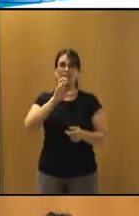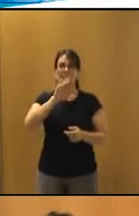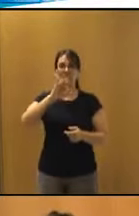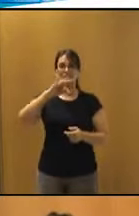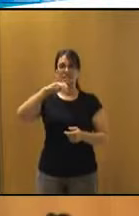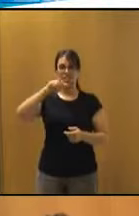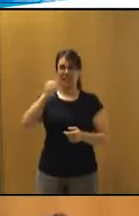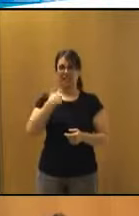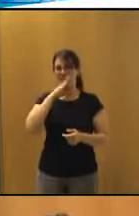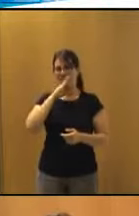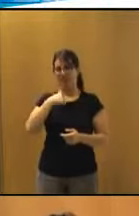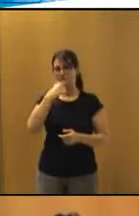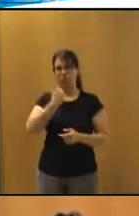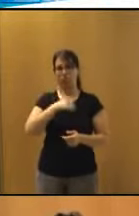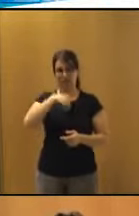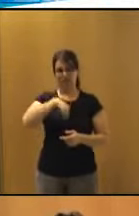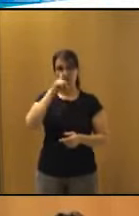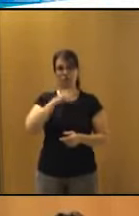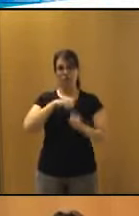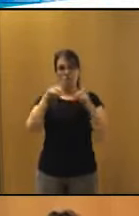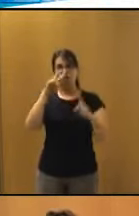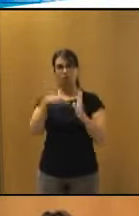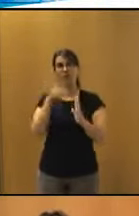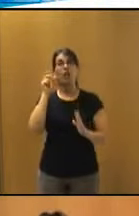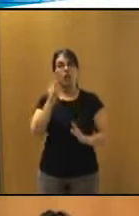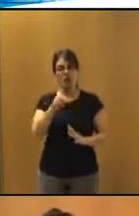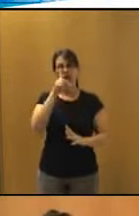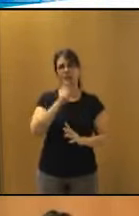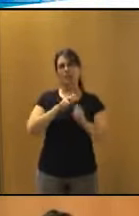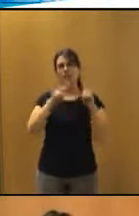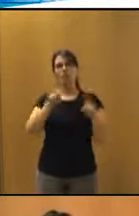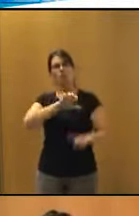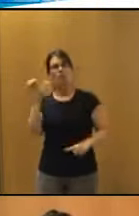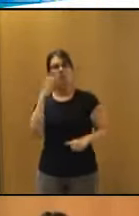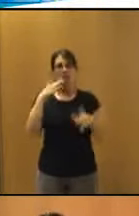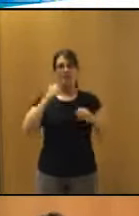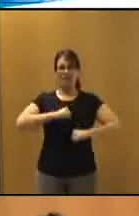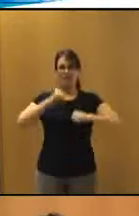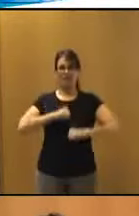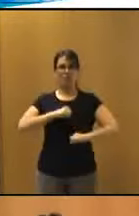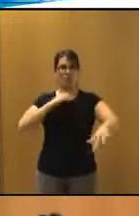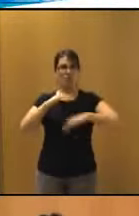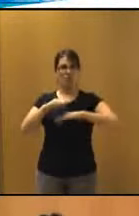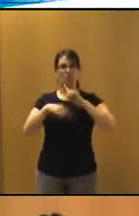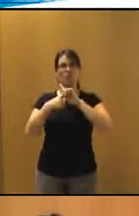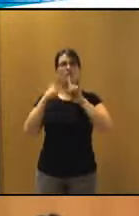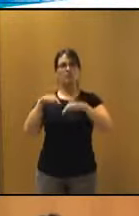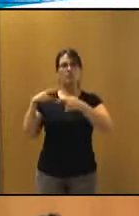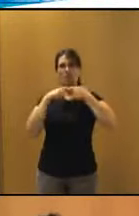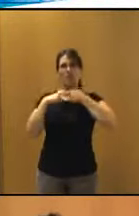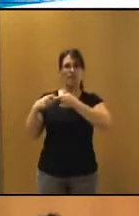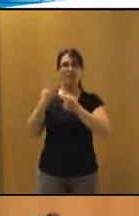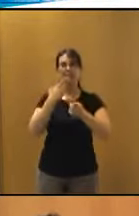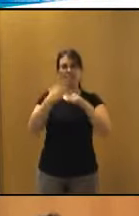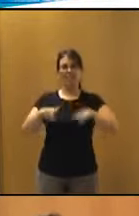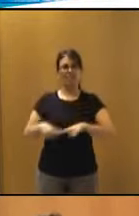de hecho, antes Cristina también comentaba que este año 2012 es el año europeo del envejecimiento activo y la solidaridad